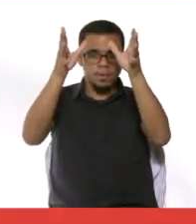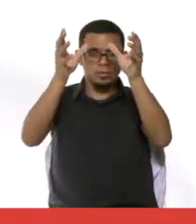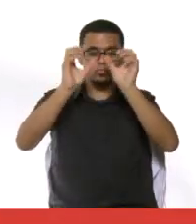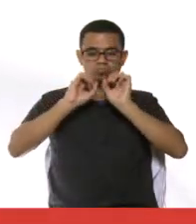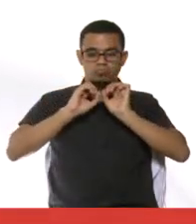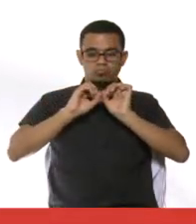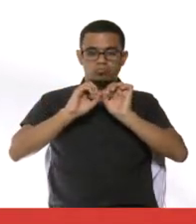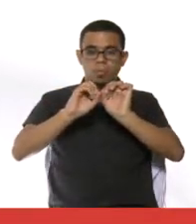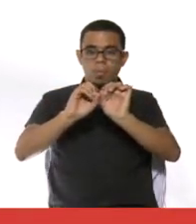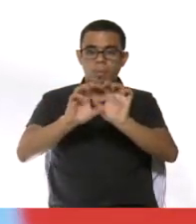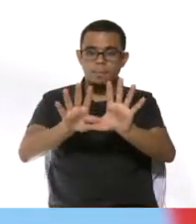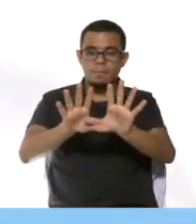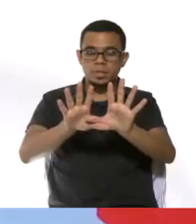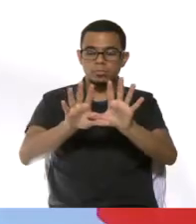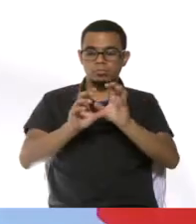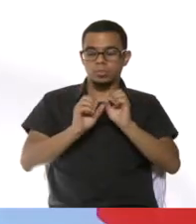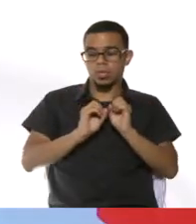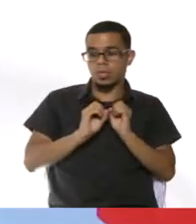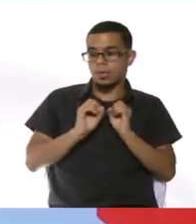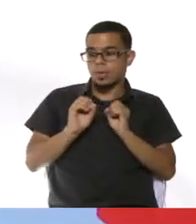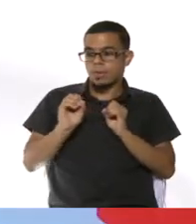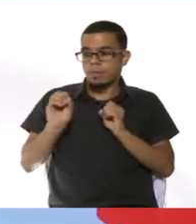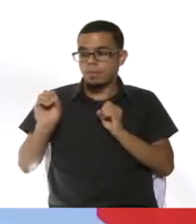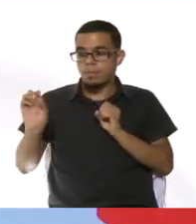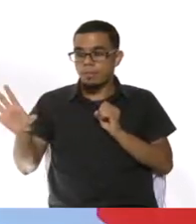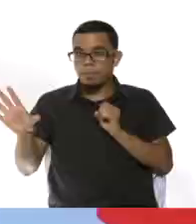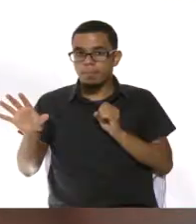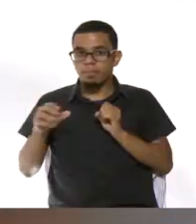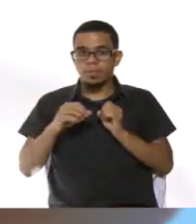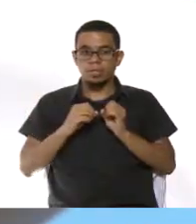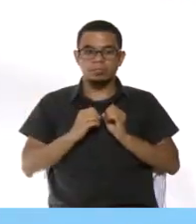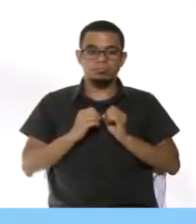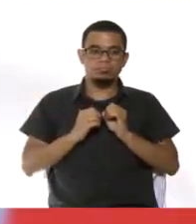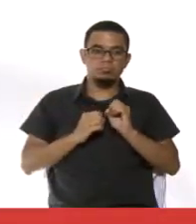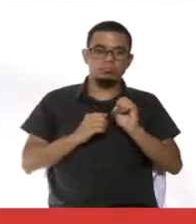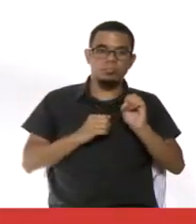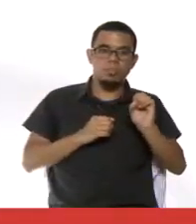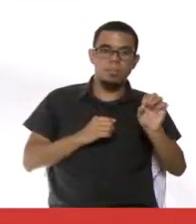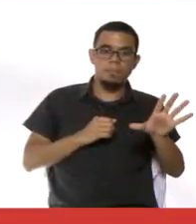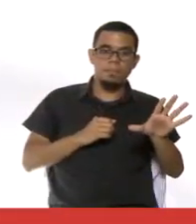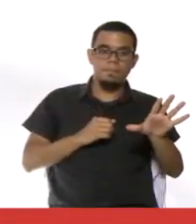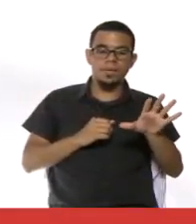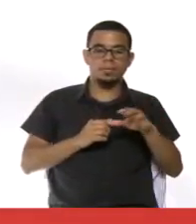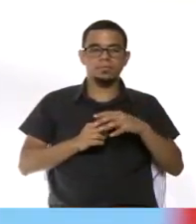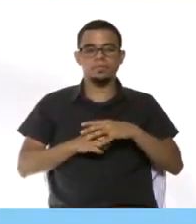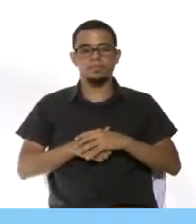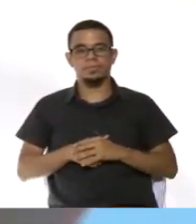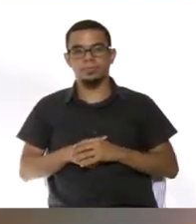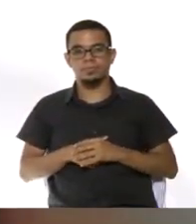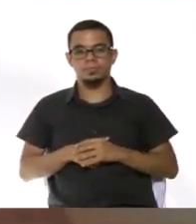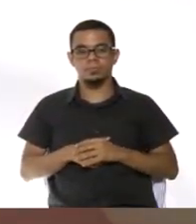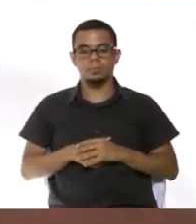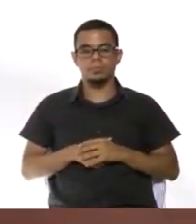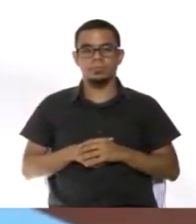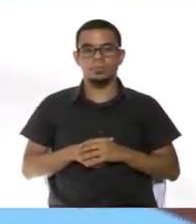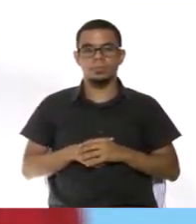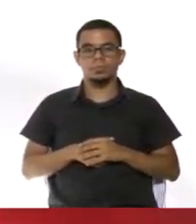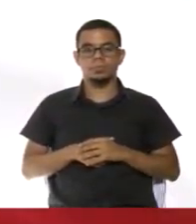cabeza, vamos a ver desde nuestro pecho, por un